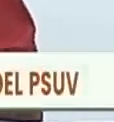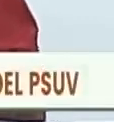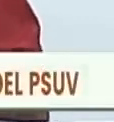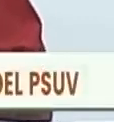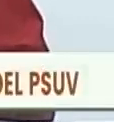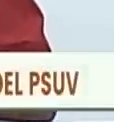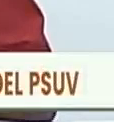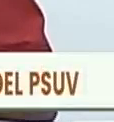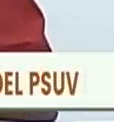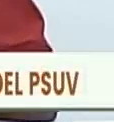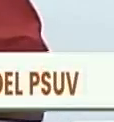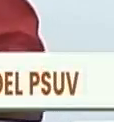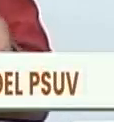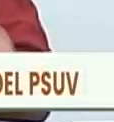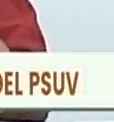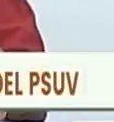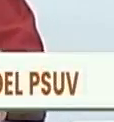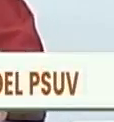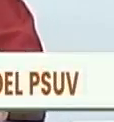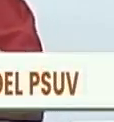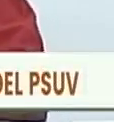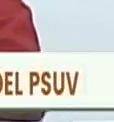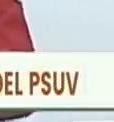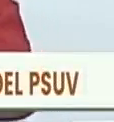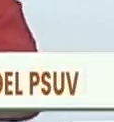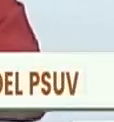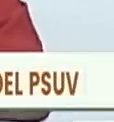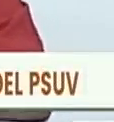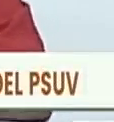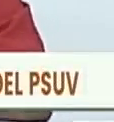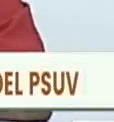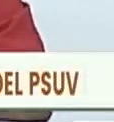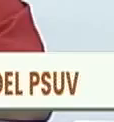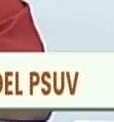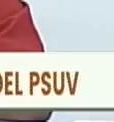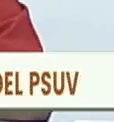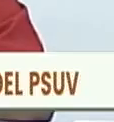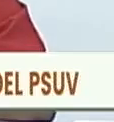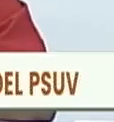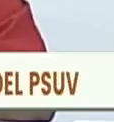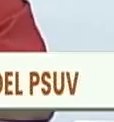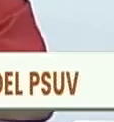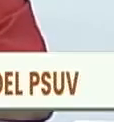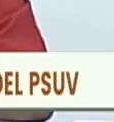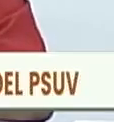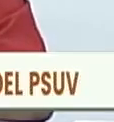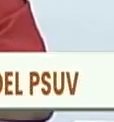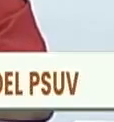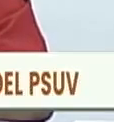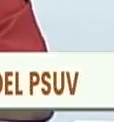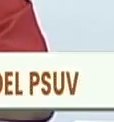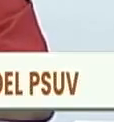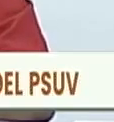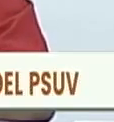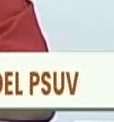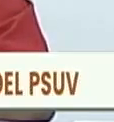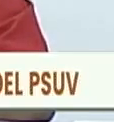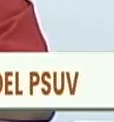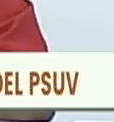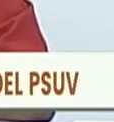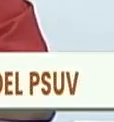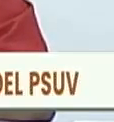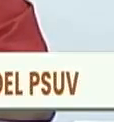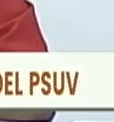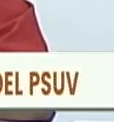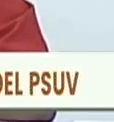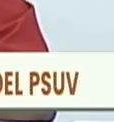respetar la voluntad y el deseo del pueblo, de las bases. Hasta ahora todo esto ha salido bien porque no